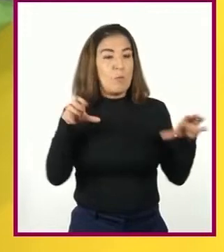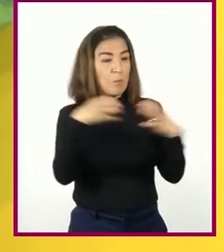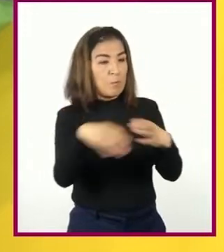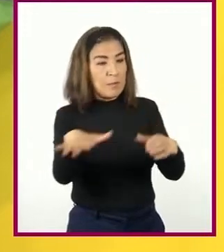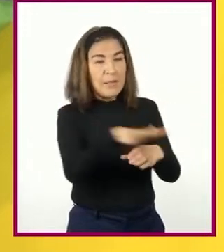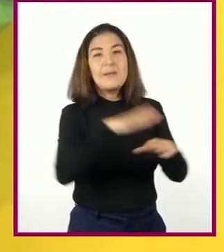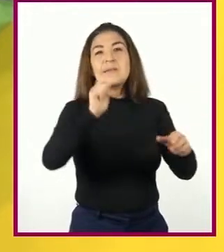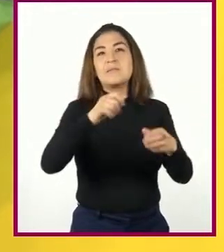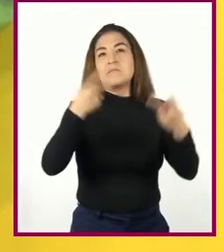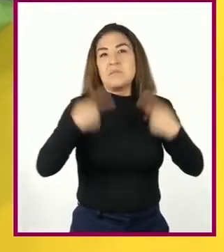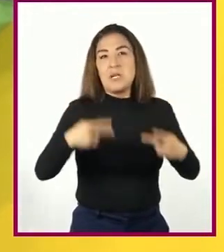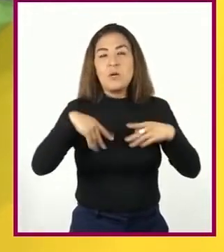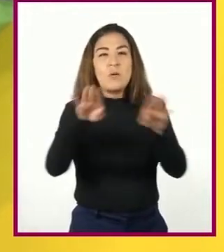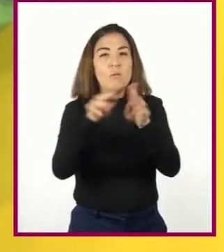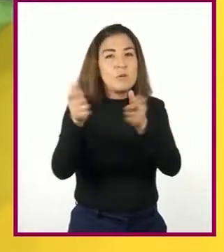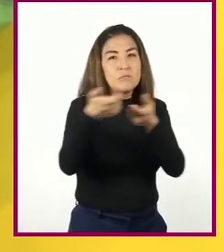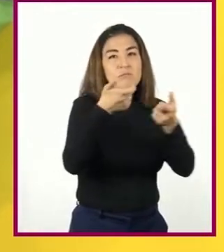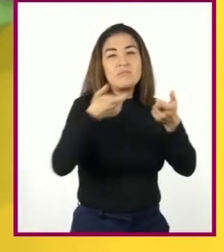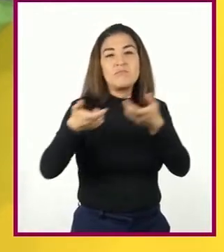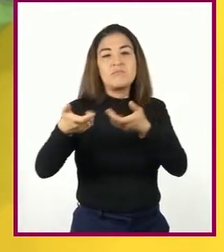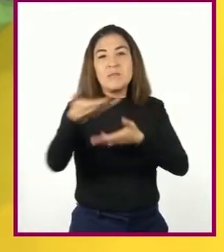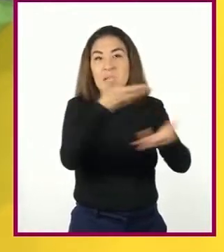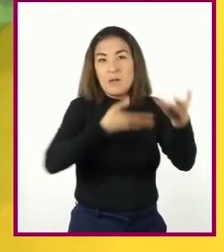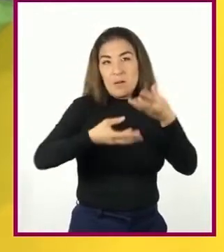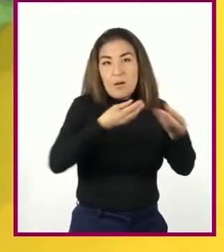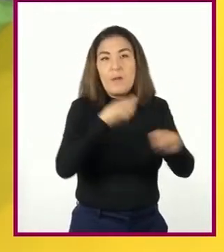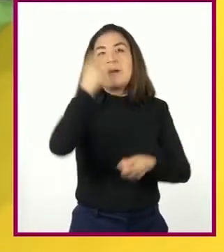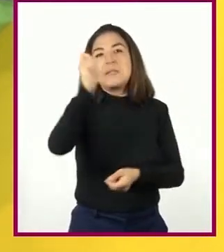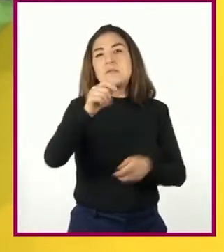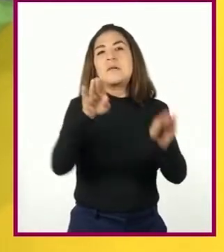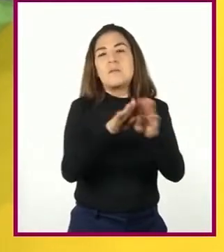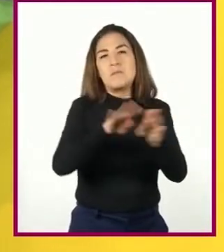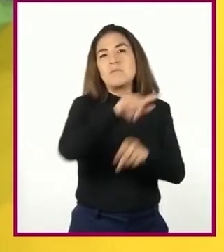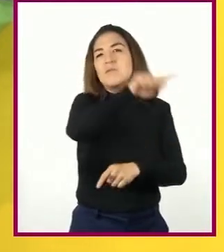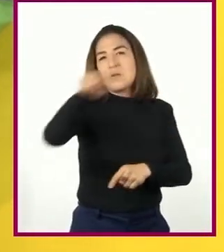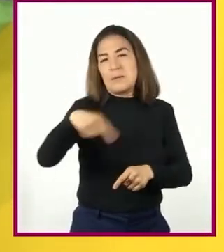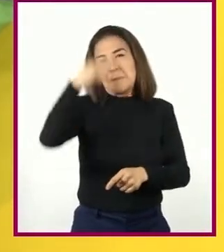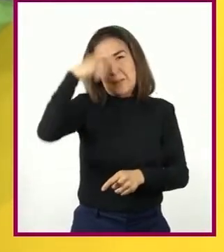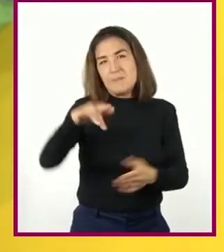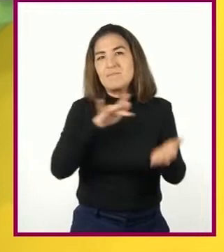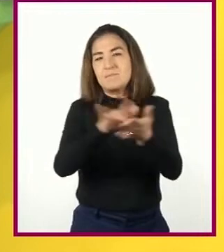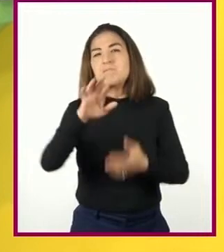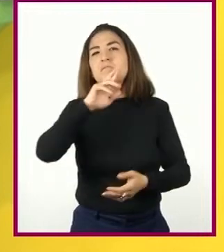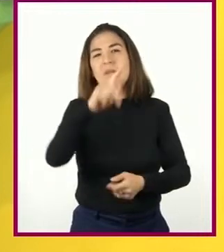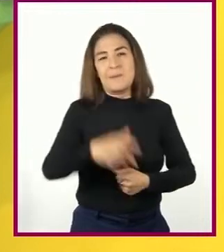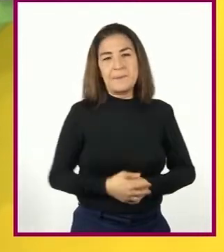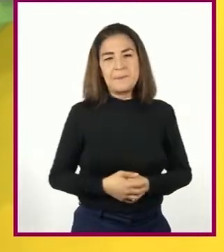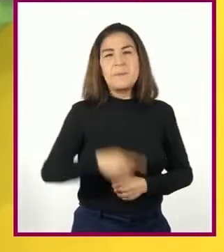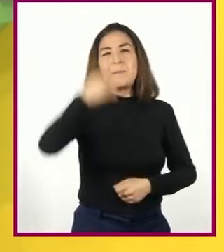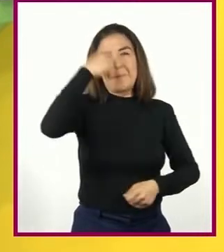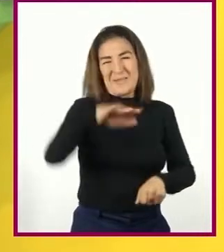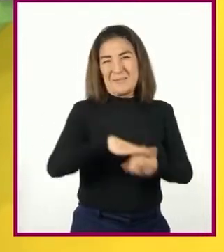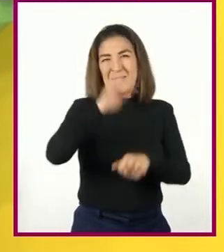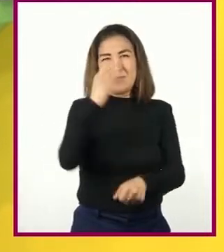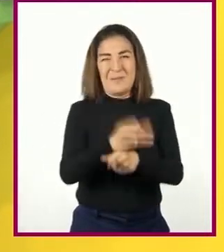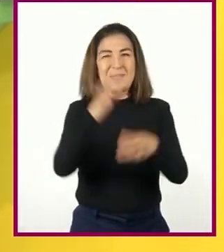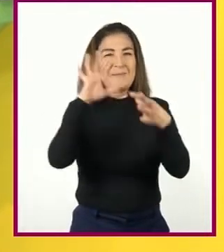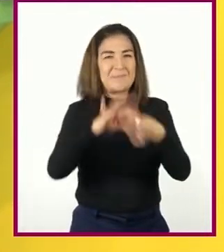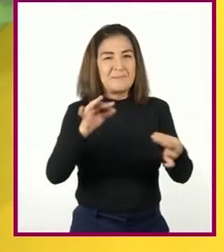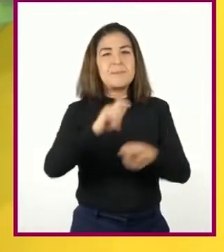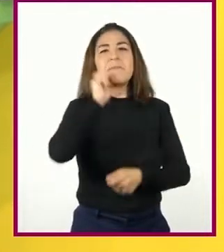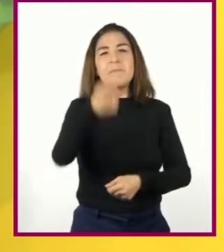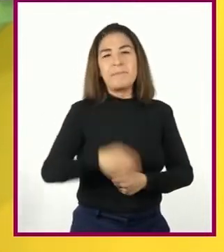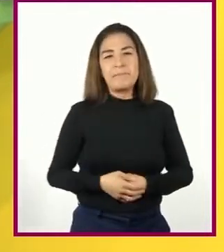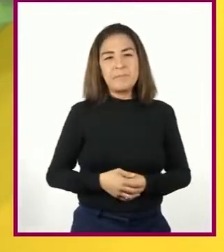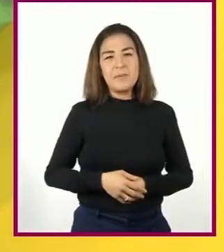lo que permite que la libertad para todas y todos sea cada vez mayor. Para reforzar lo que hemos comentado, ¿qué